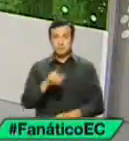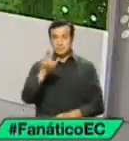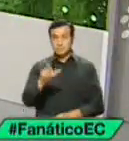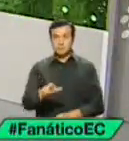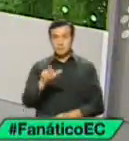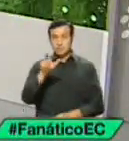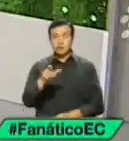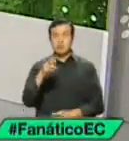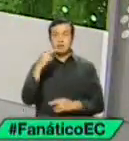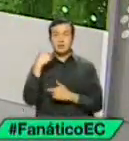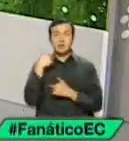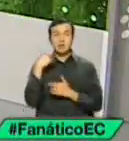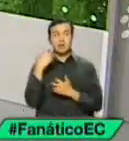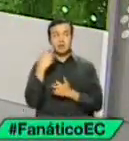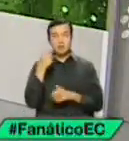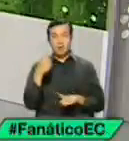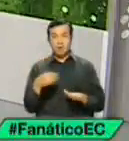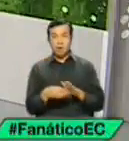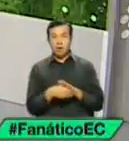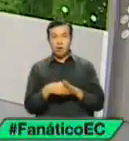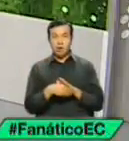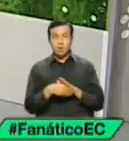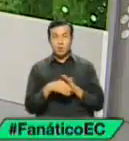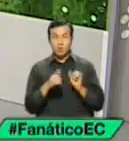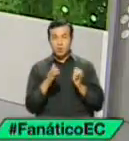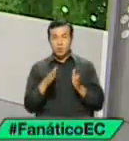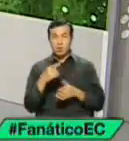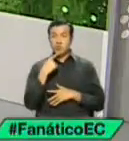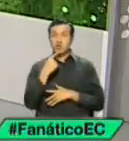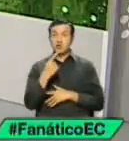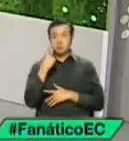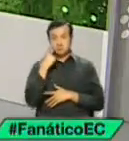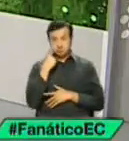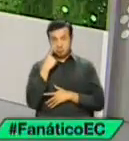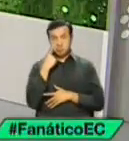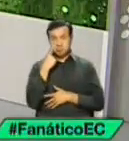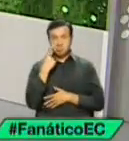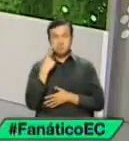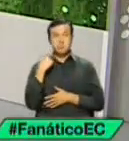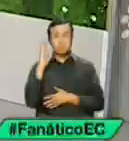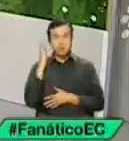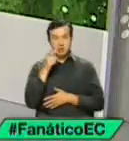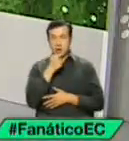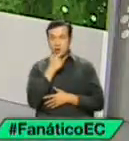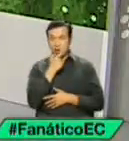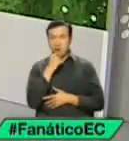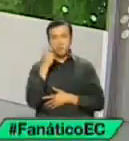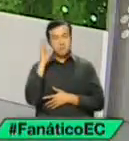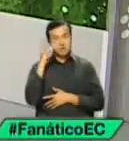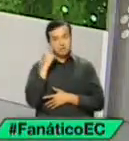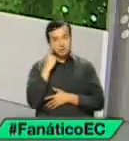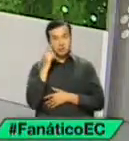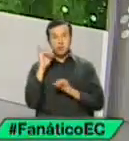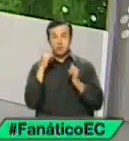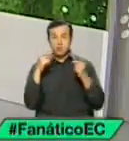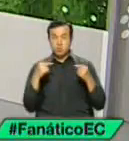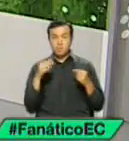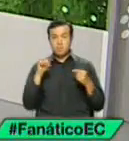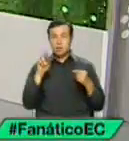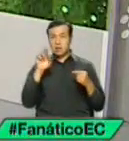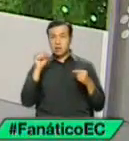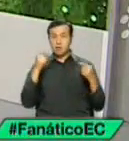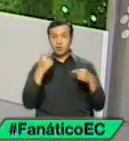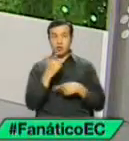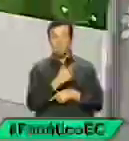que sería quien intentó sobornar a los jugadores, y él dijo que va a presentar más audios, entre ellos menciona el partido de Macará ante